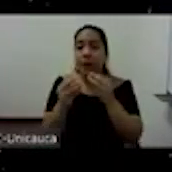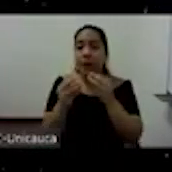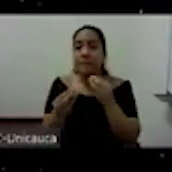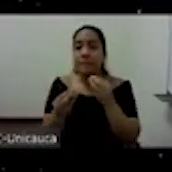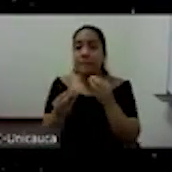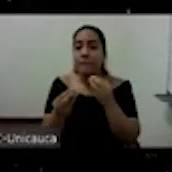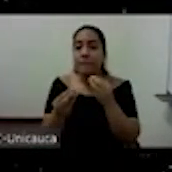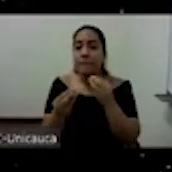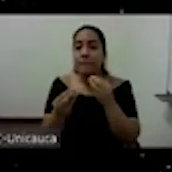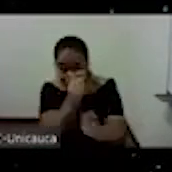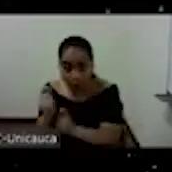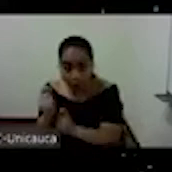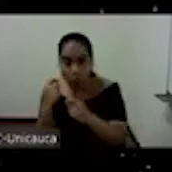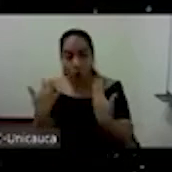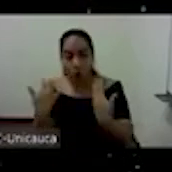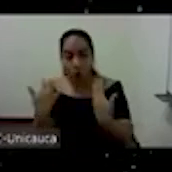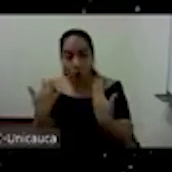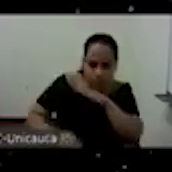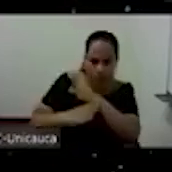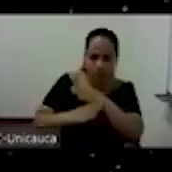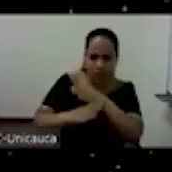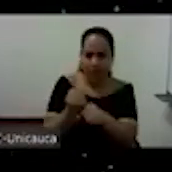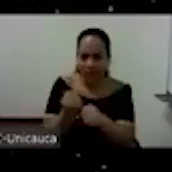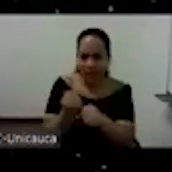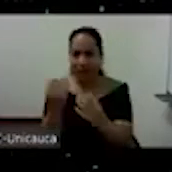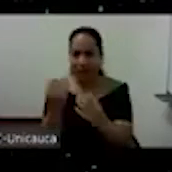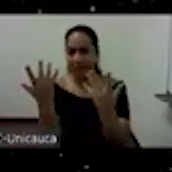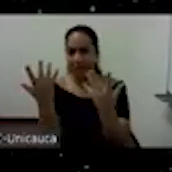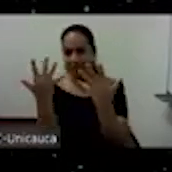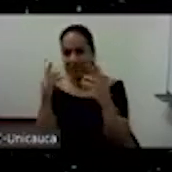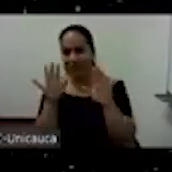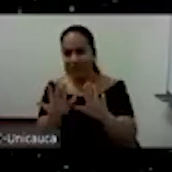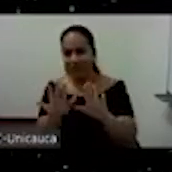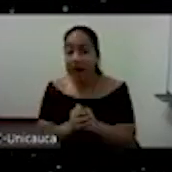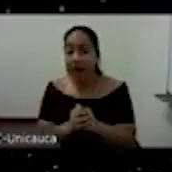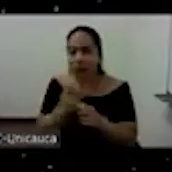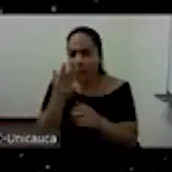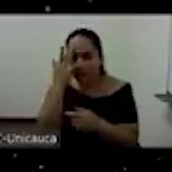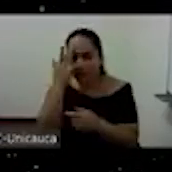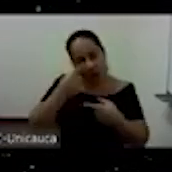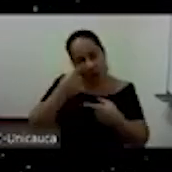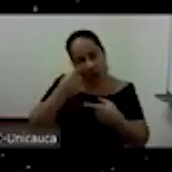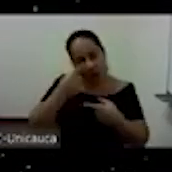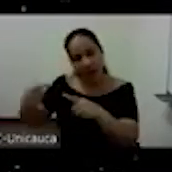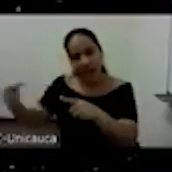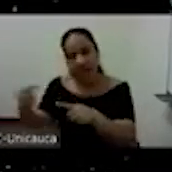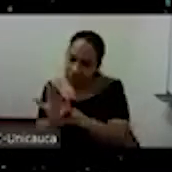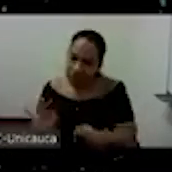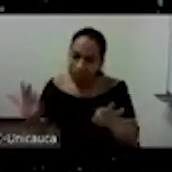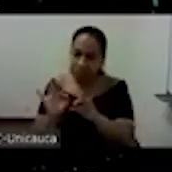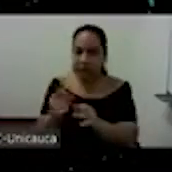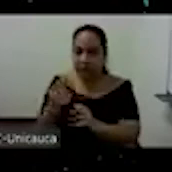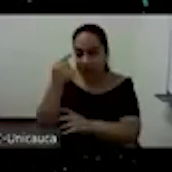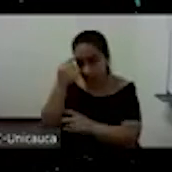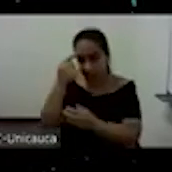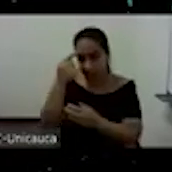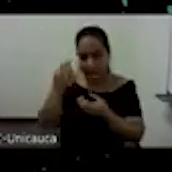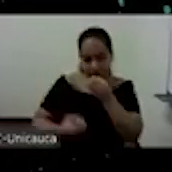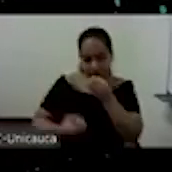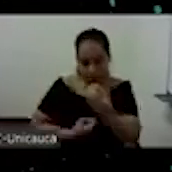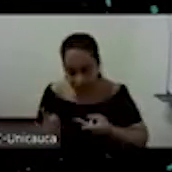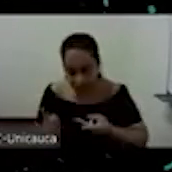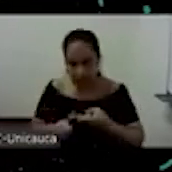reconociendo el incesante labor de sus manos. Porque el tejer, digamos que supone creación,